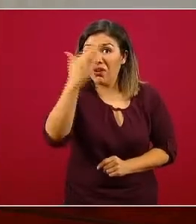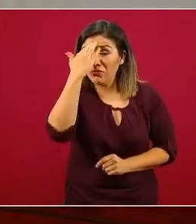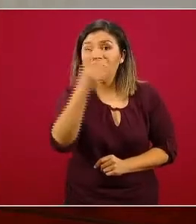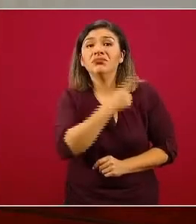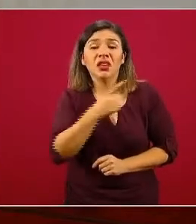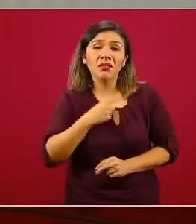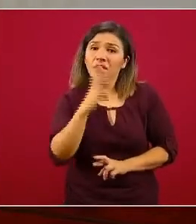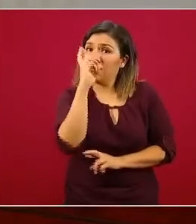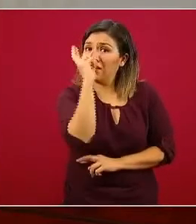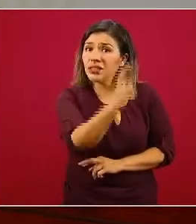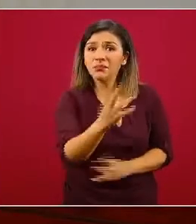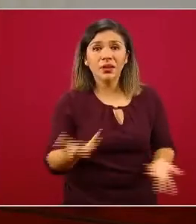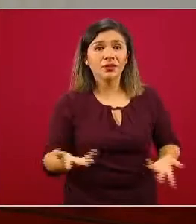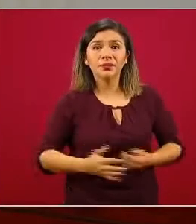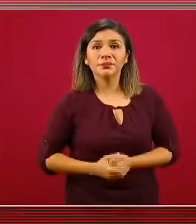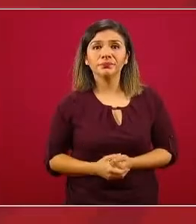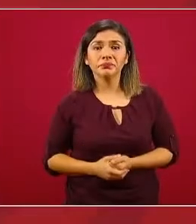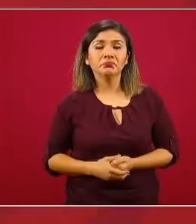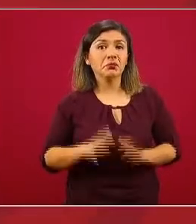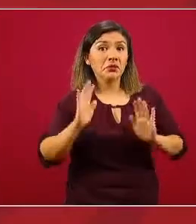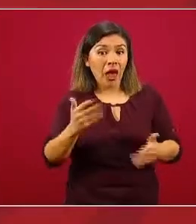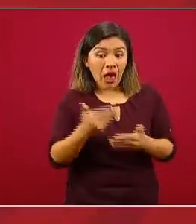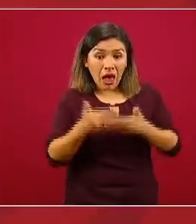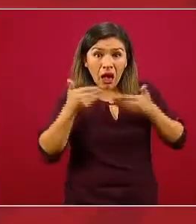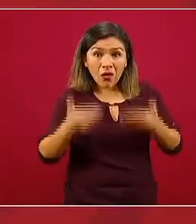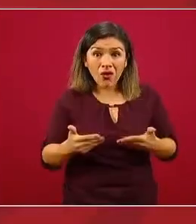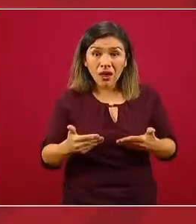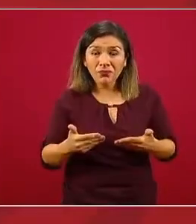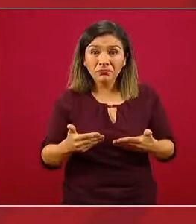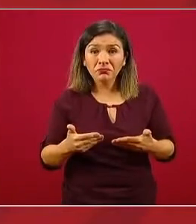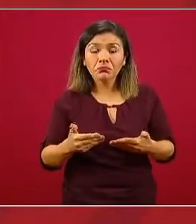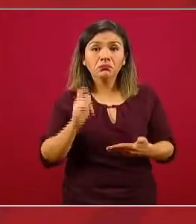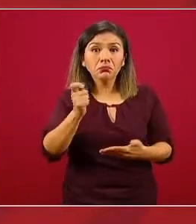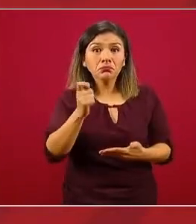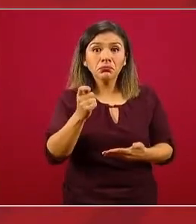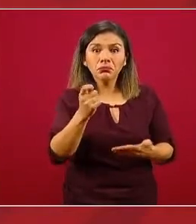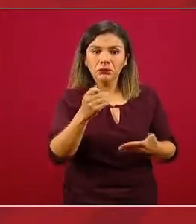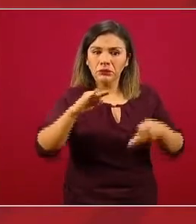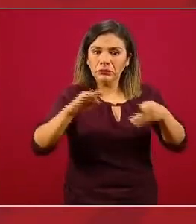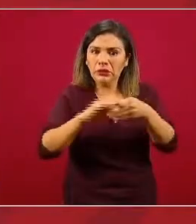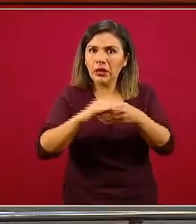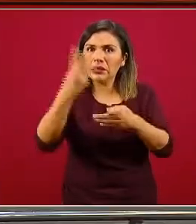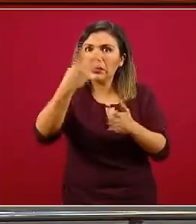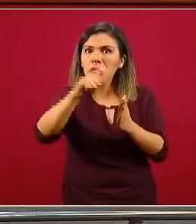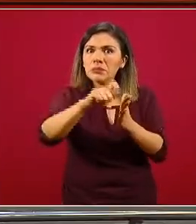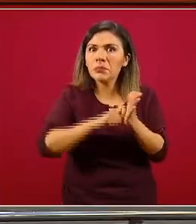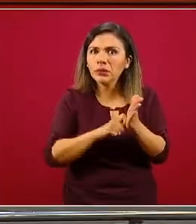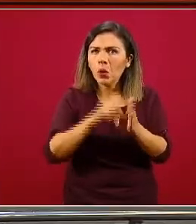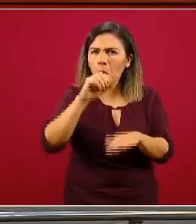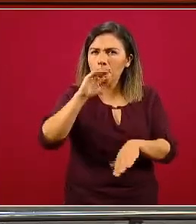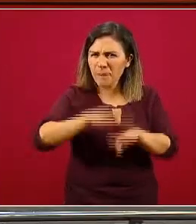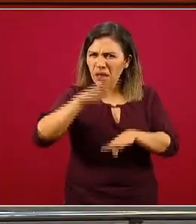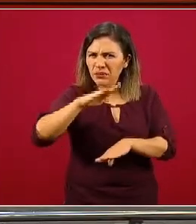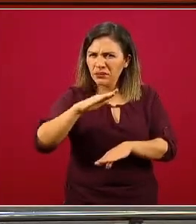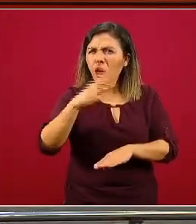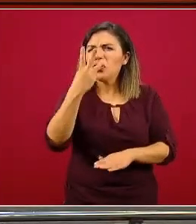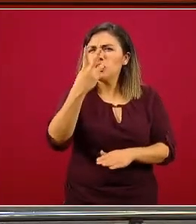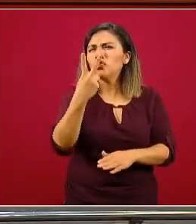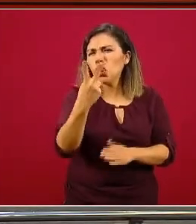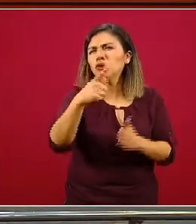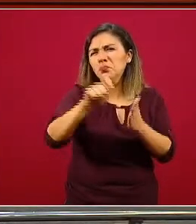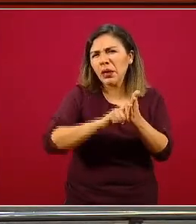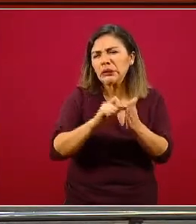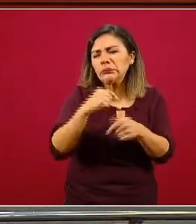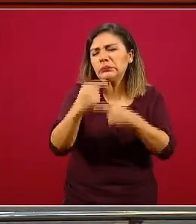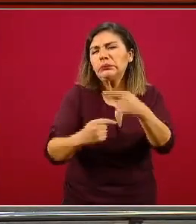respeto. Han pasado ya casi 3 meses, más de 3 meses, bueno, 2 meses y unos